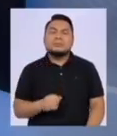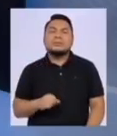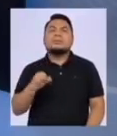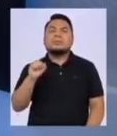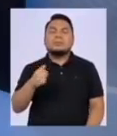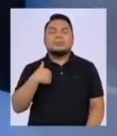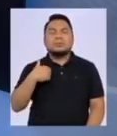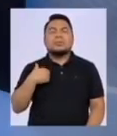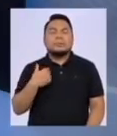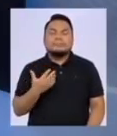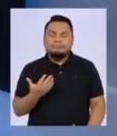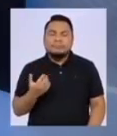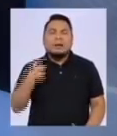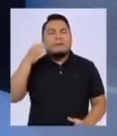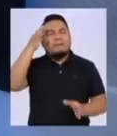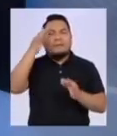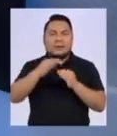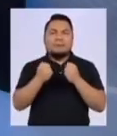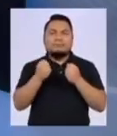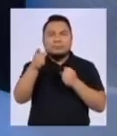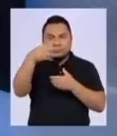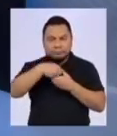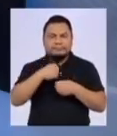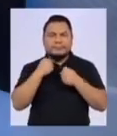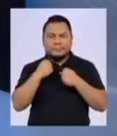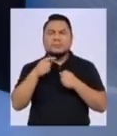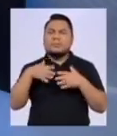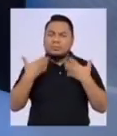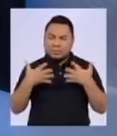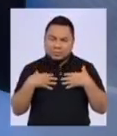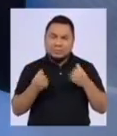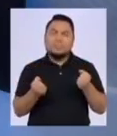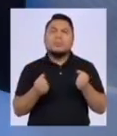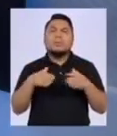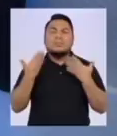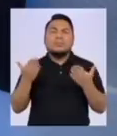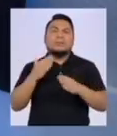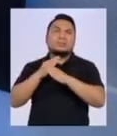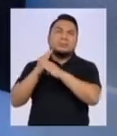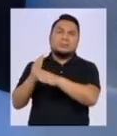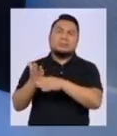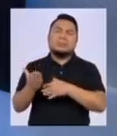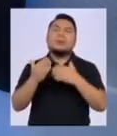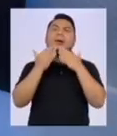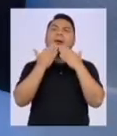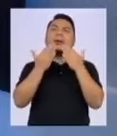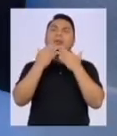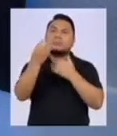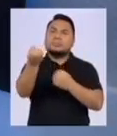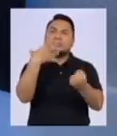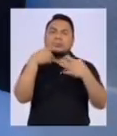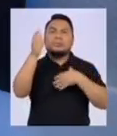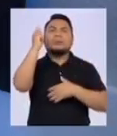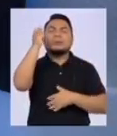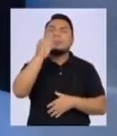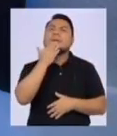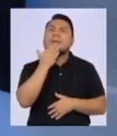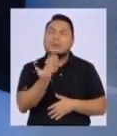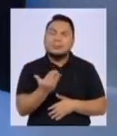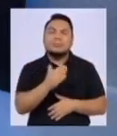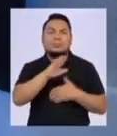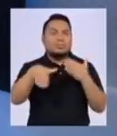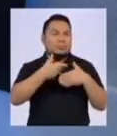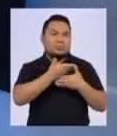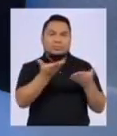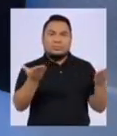tenemos mucha fe y te deseamos lo mejor para que te puedas recuperar, para que puedas superar esto. Y muchas gracias por compartir tu testimonio con